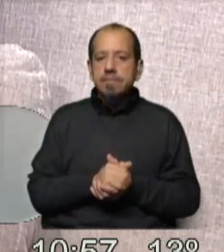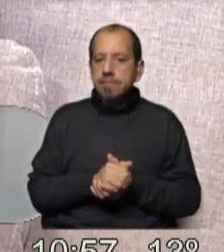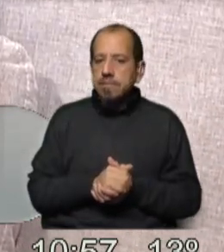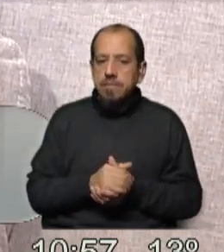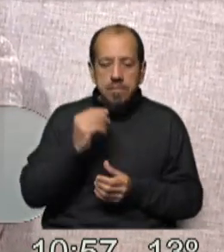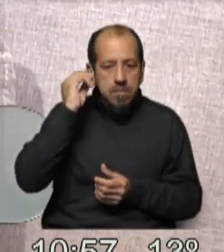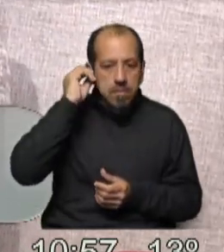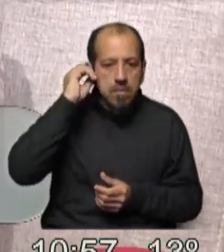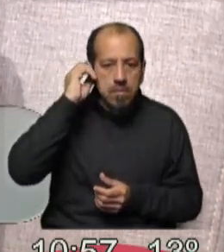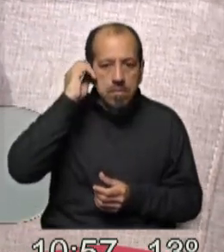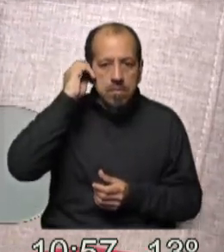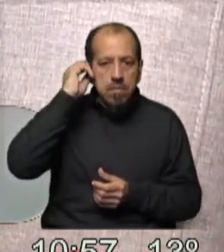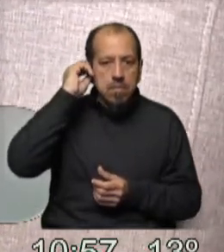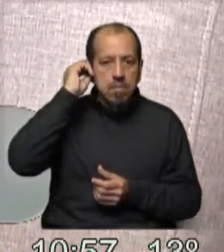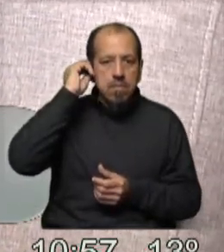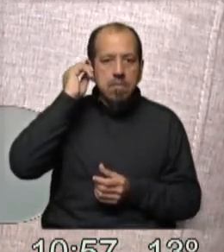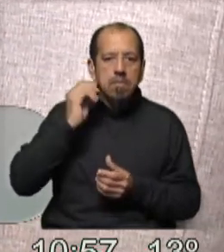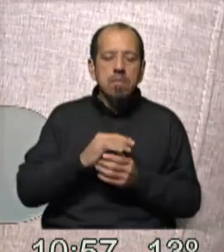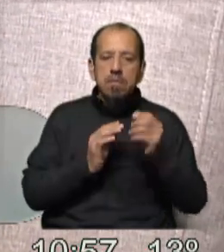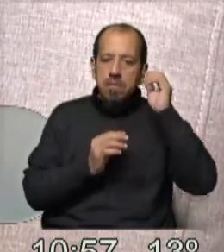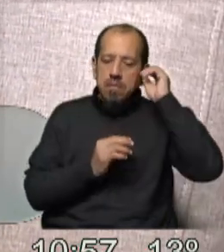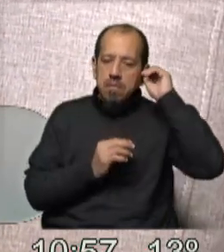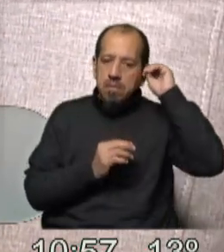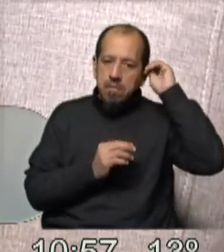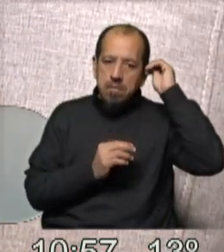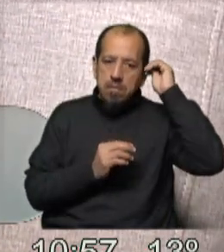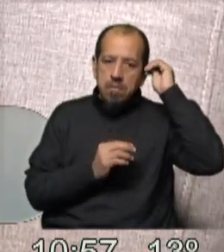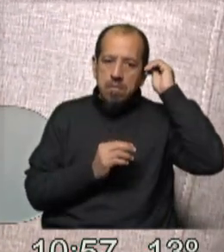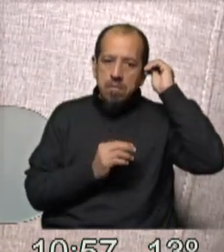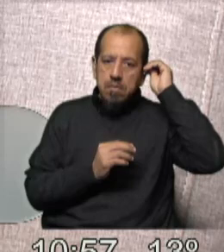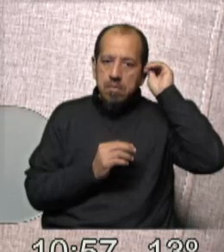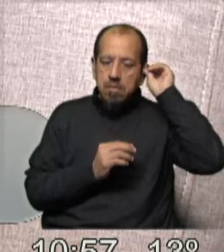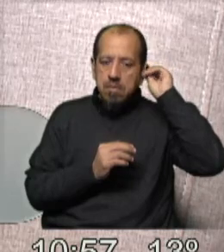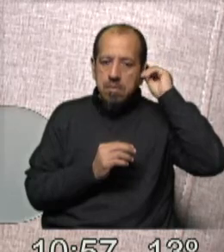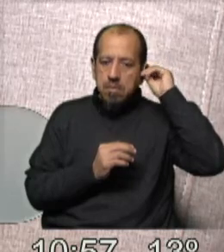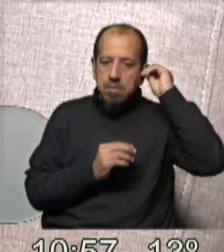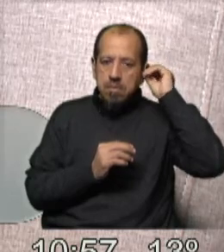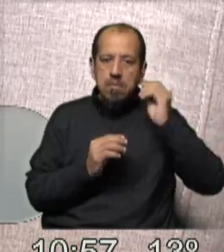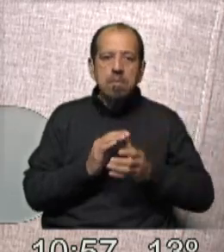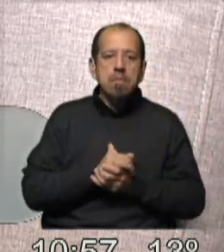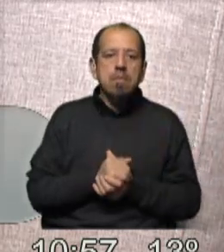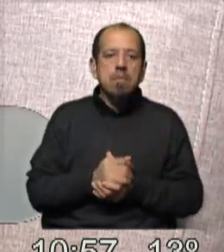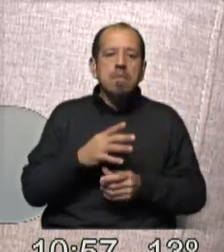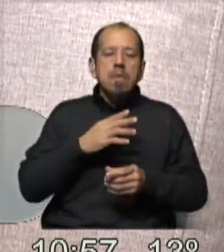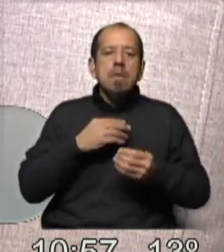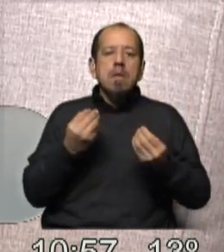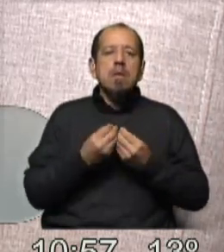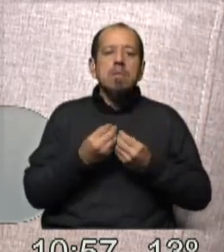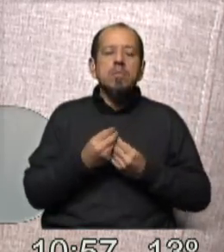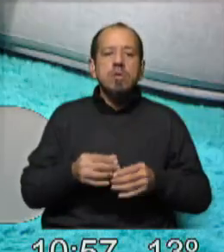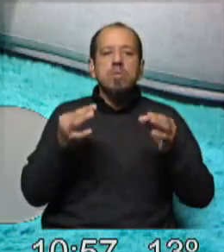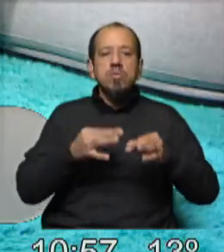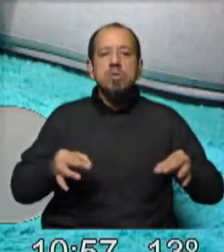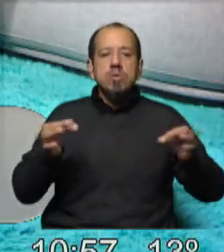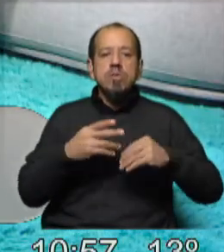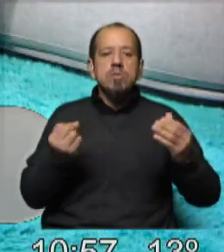lenguaje que la juventud está hablando, ¿no? Y ahora hay muchas músicas nuevas. Lo que era el